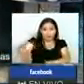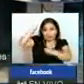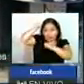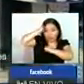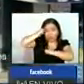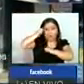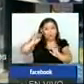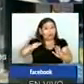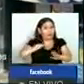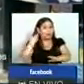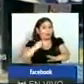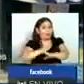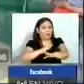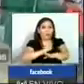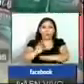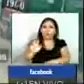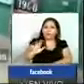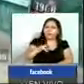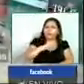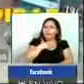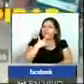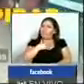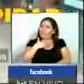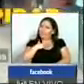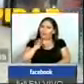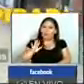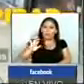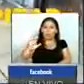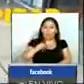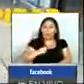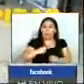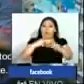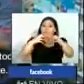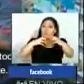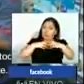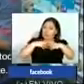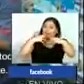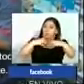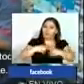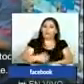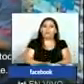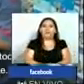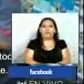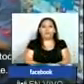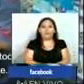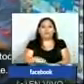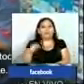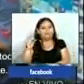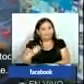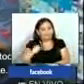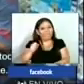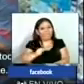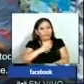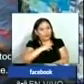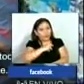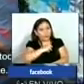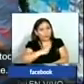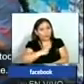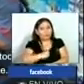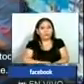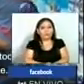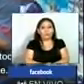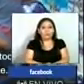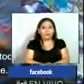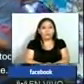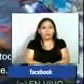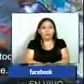cosas que evitar Yo nunca había sentido Lo que es No poder respirar Aunque nos duela mucho Pero De todas maneras Hay que